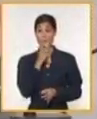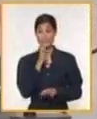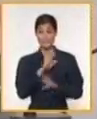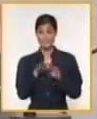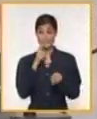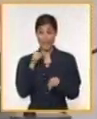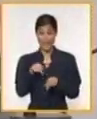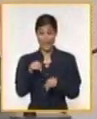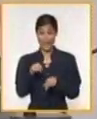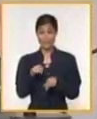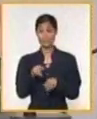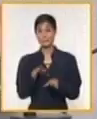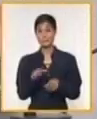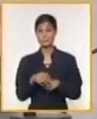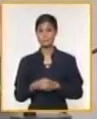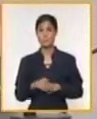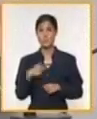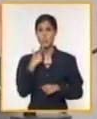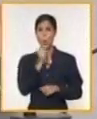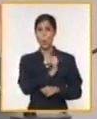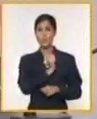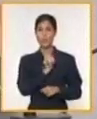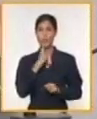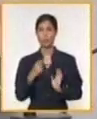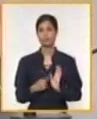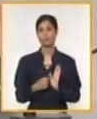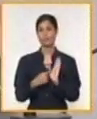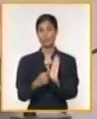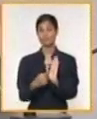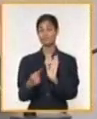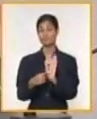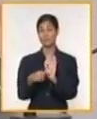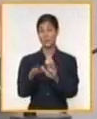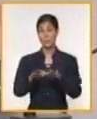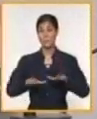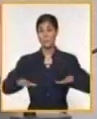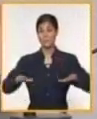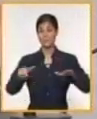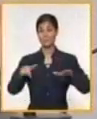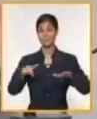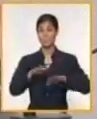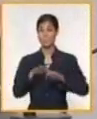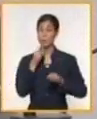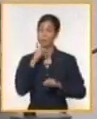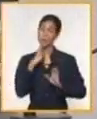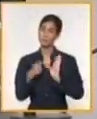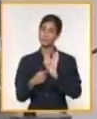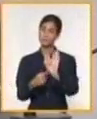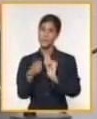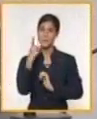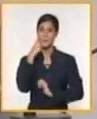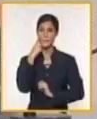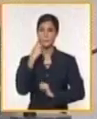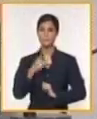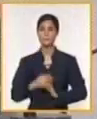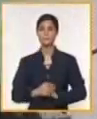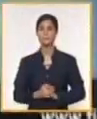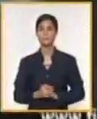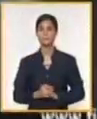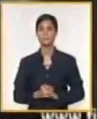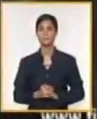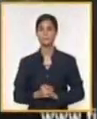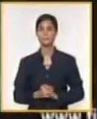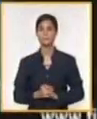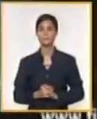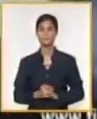mesa. Yo quise traerlo otra vez y creo que ha sido una decisión muy prudente. Veamos. Claro.